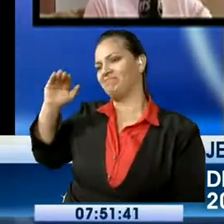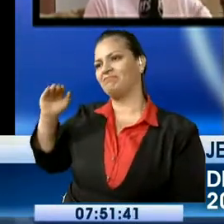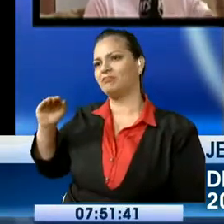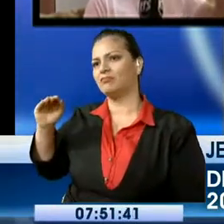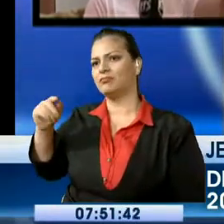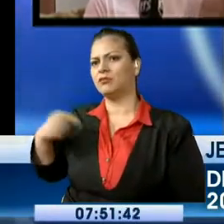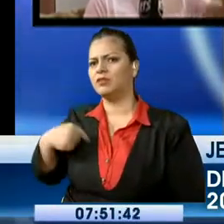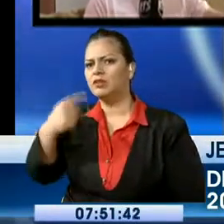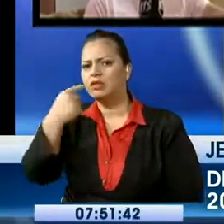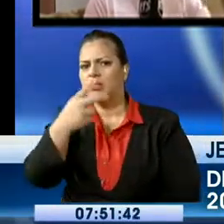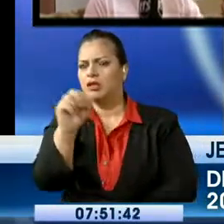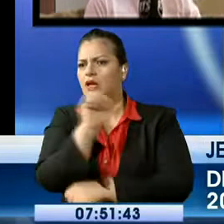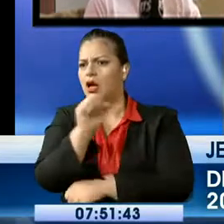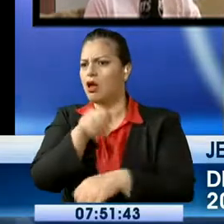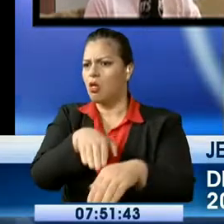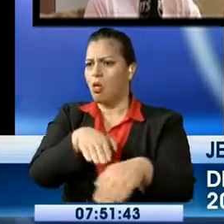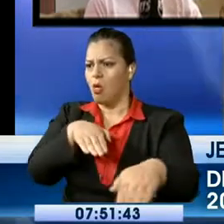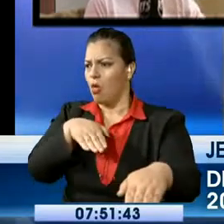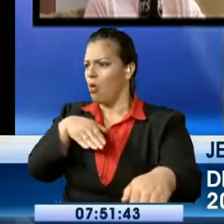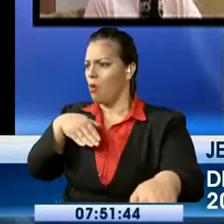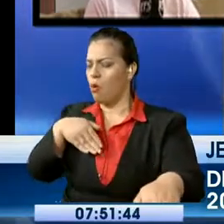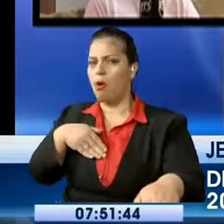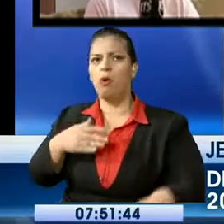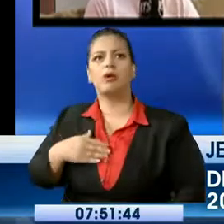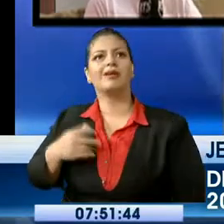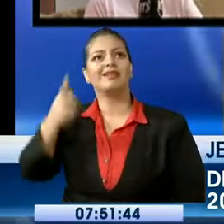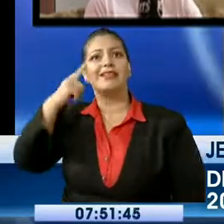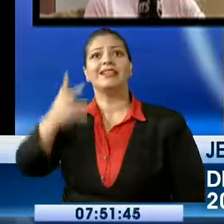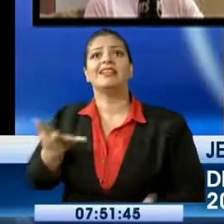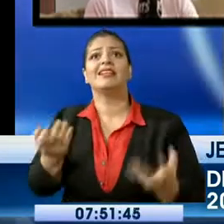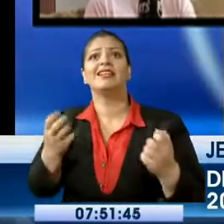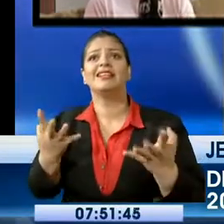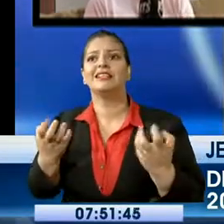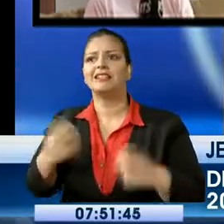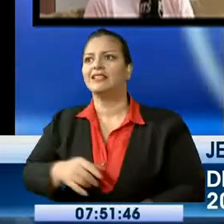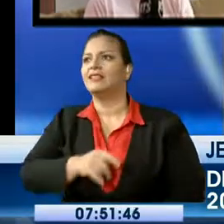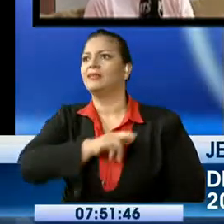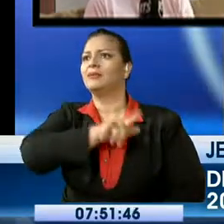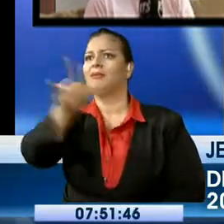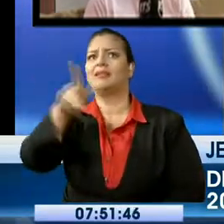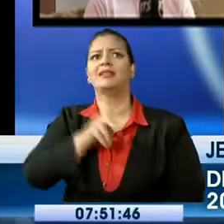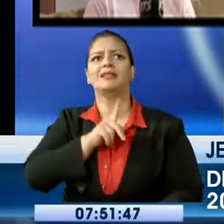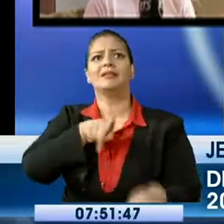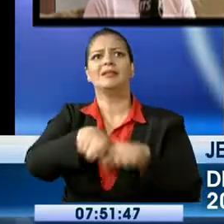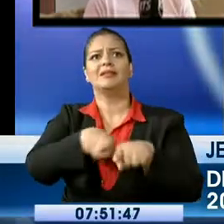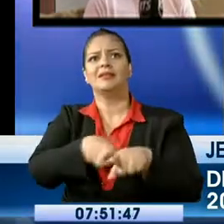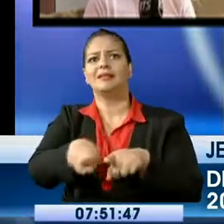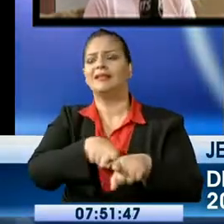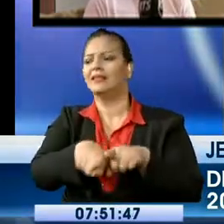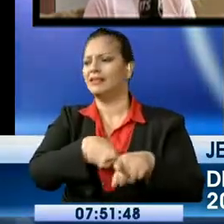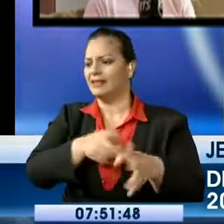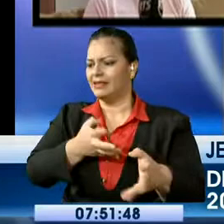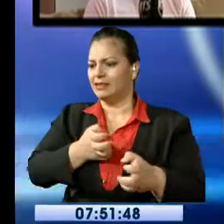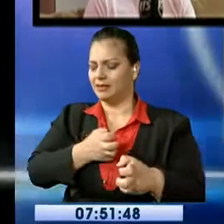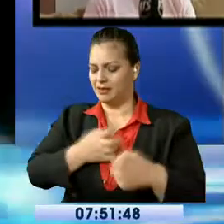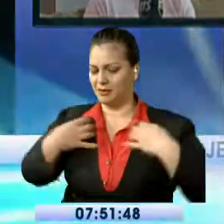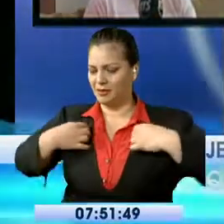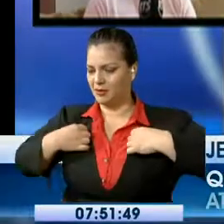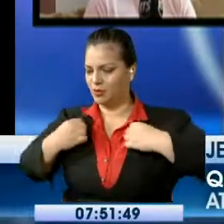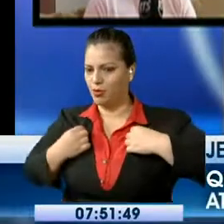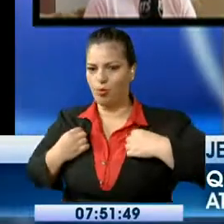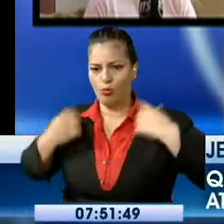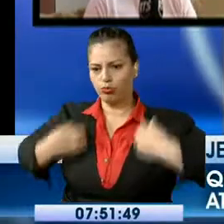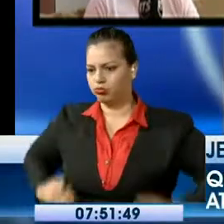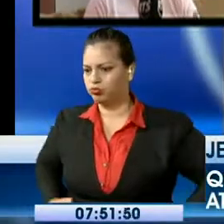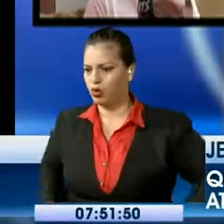mi apuro de cambiarme la ropa, había olvidado mi billetera en el otro pantalón de calentador. Entonces me dijo, bueno, usted va a estar